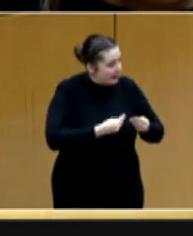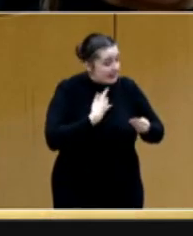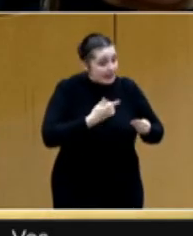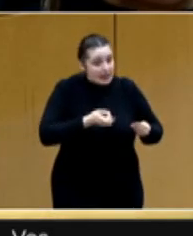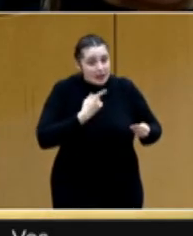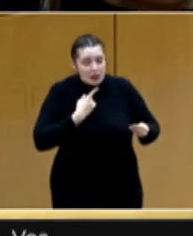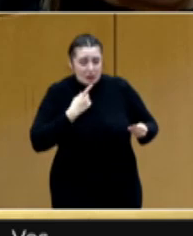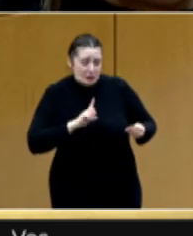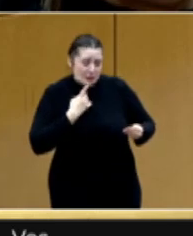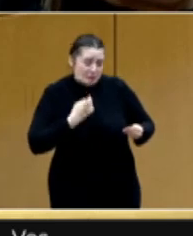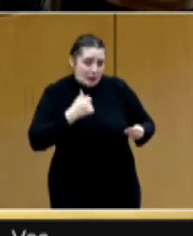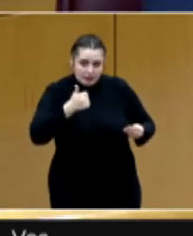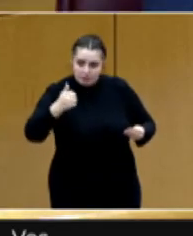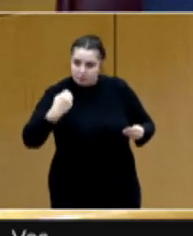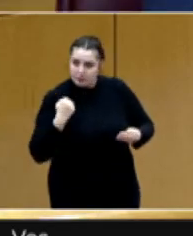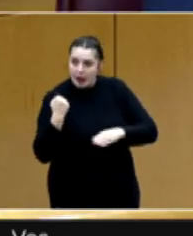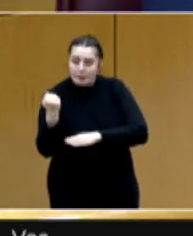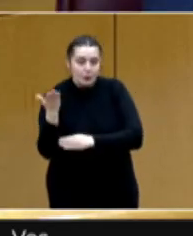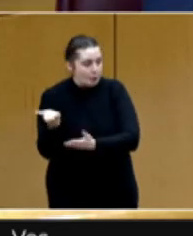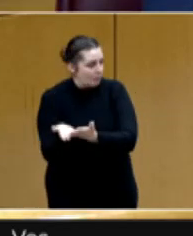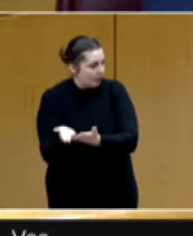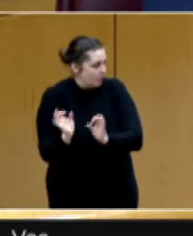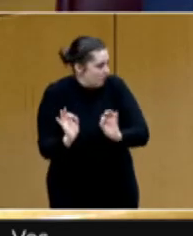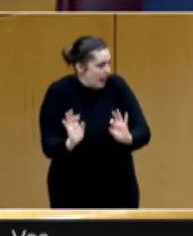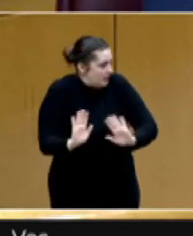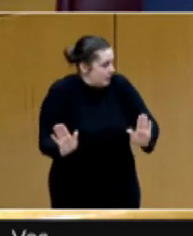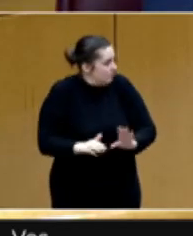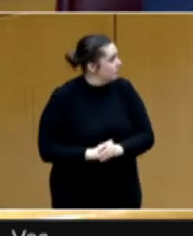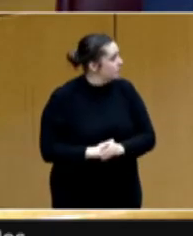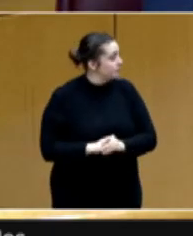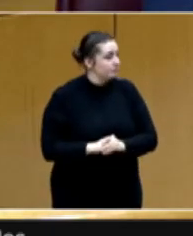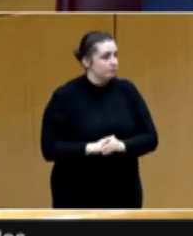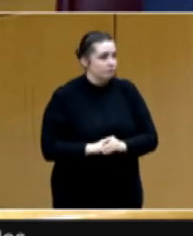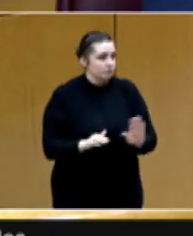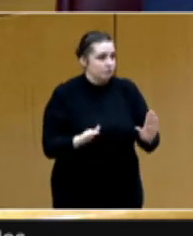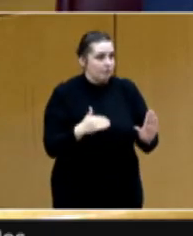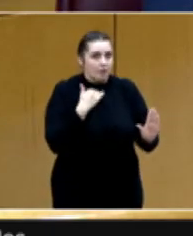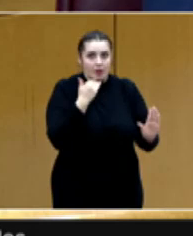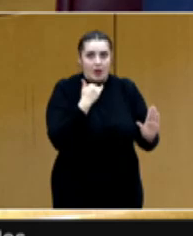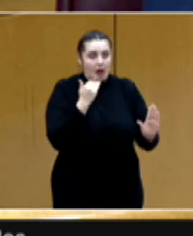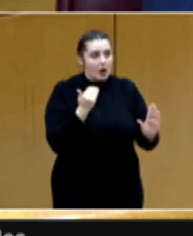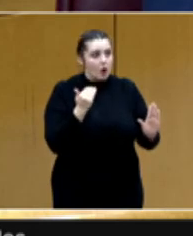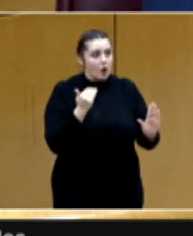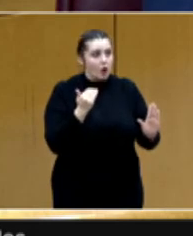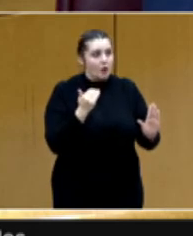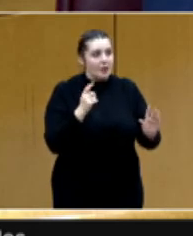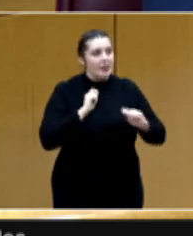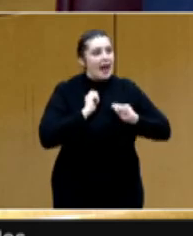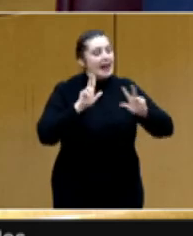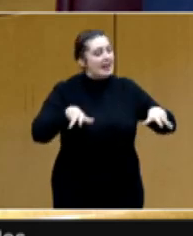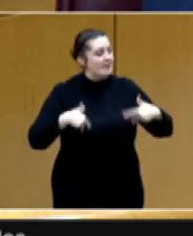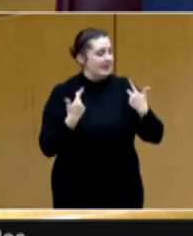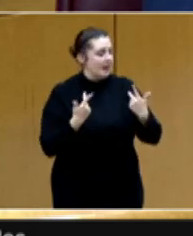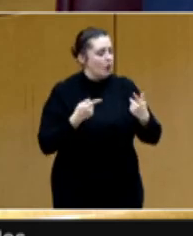y necesites un apoyo o sea es algo que realmente nos da libertad para poder